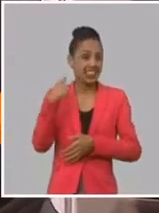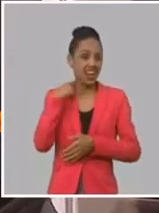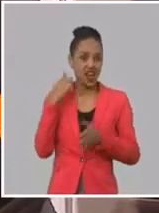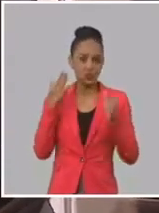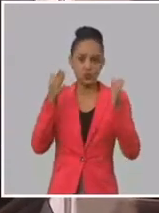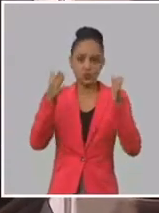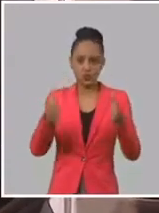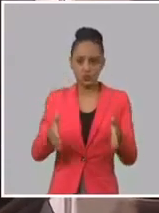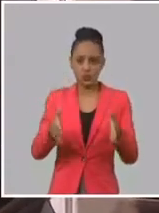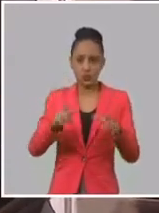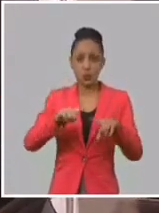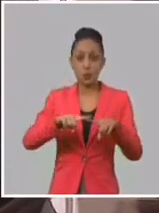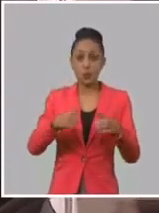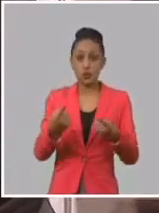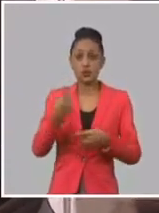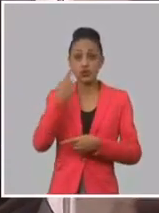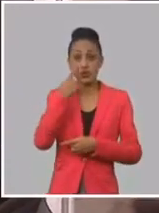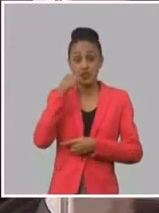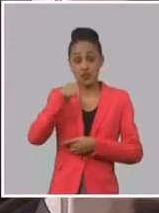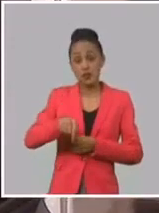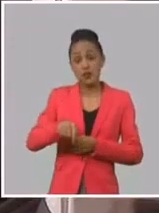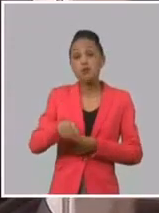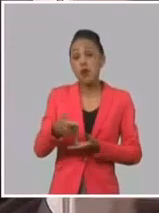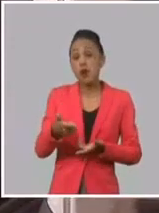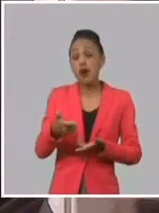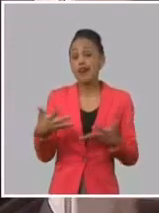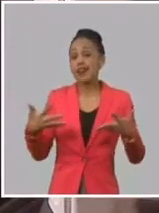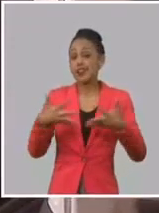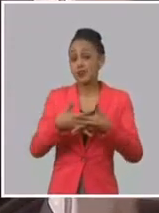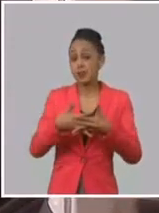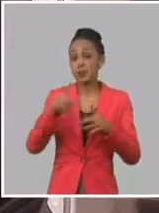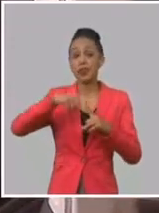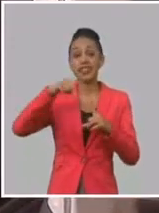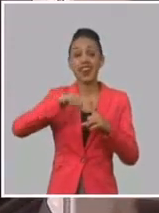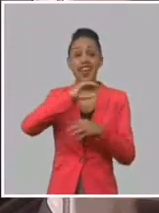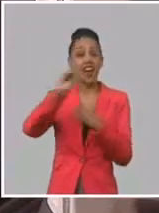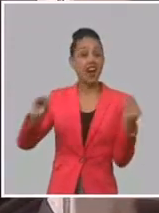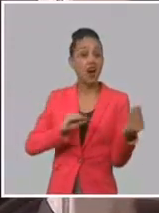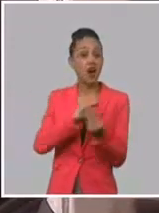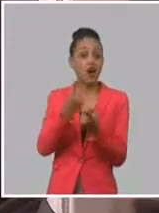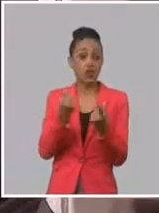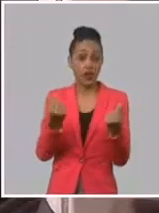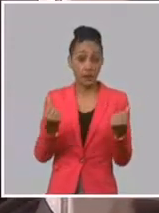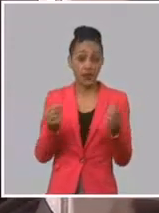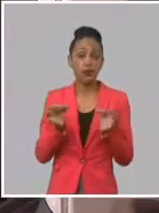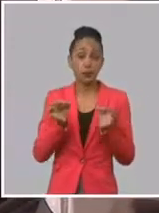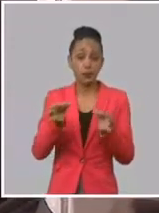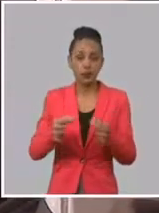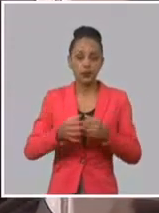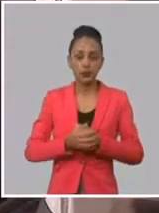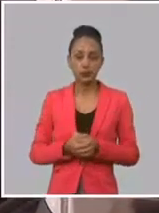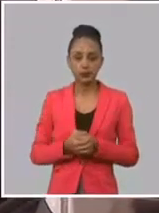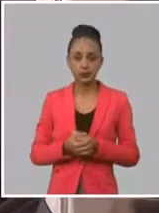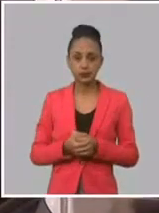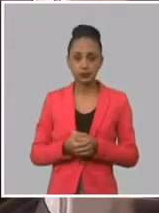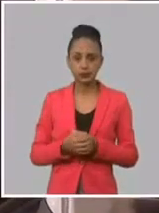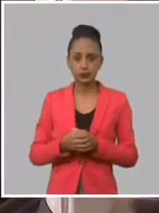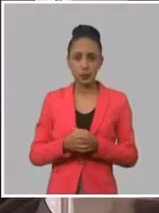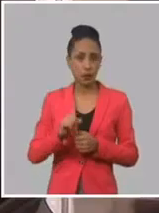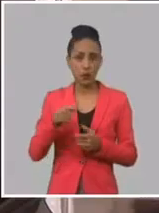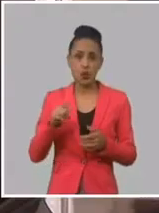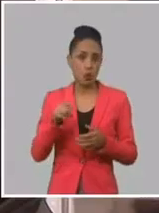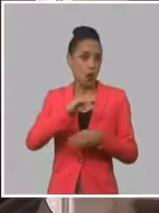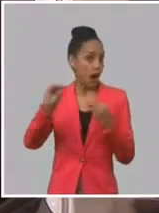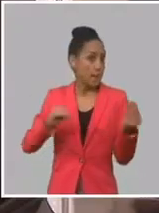y por eso tenía un impacto en él la tarea ordenamiento pero no quiere decir esto que el cambio el importe a pagar de este tributo el